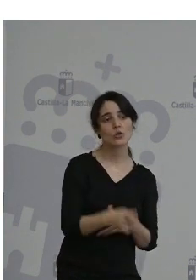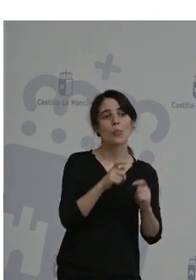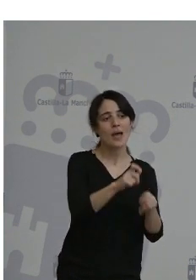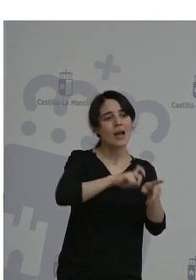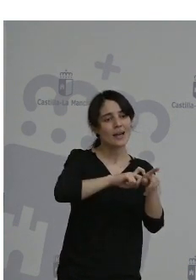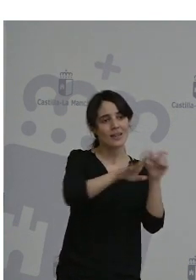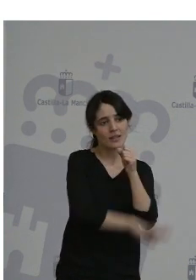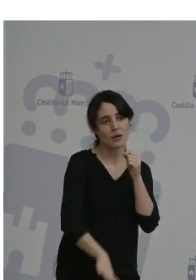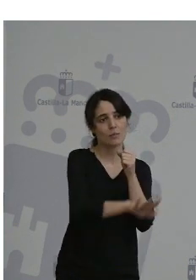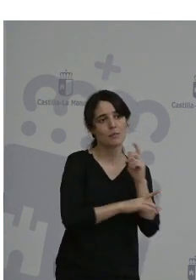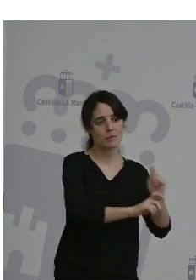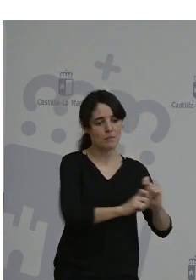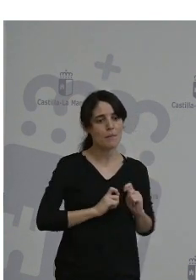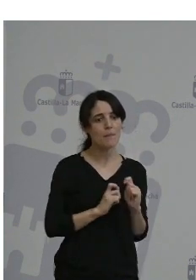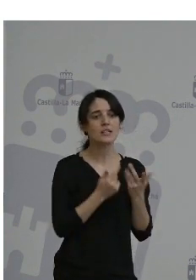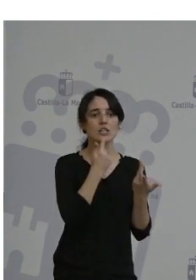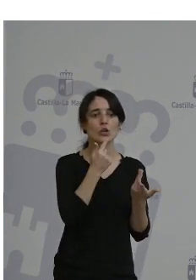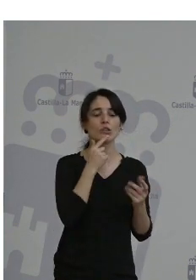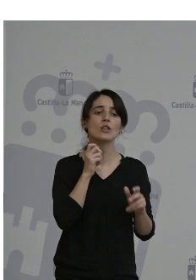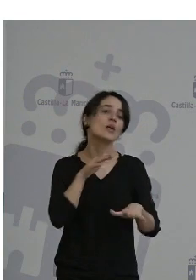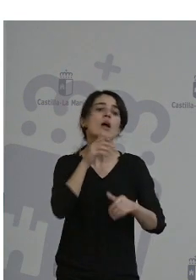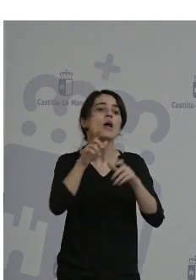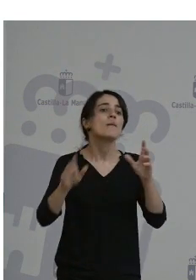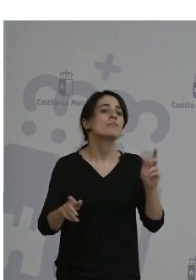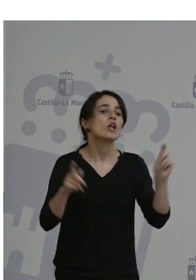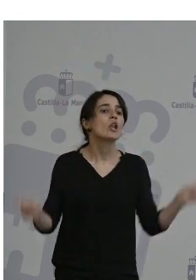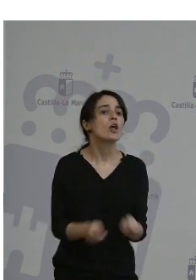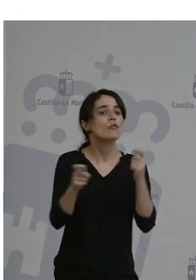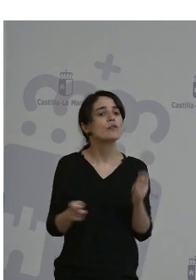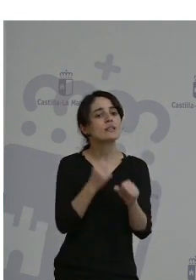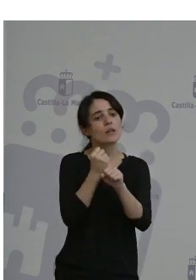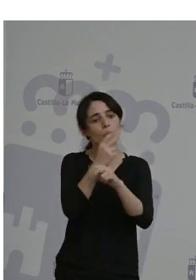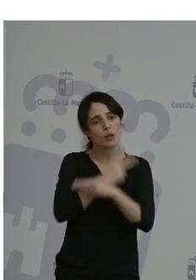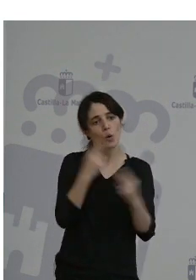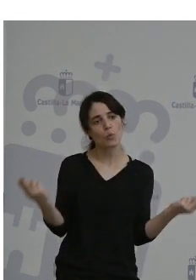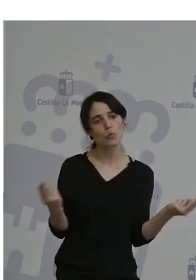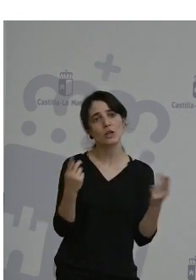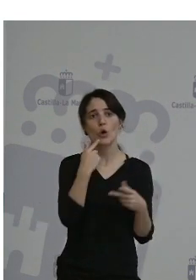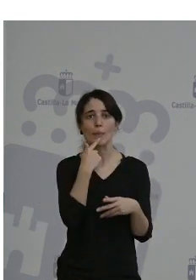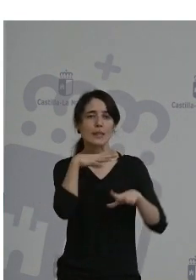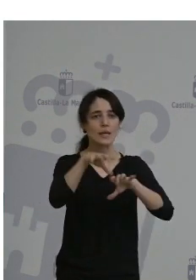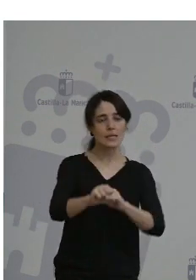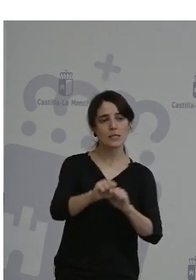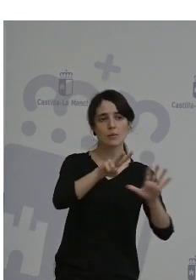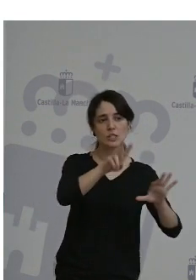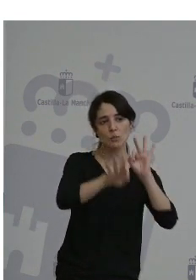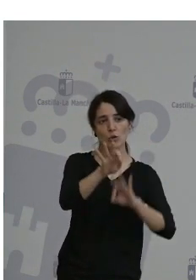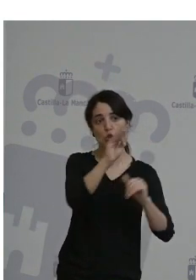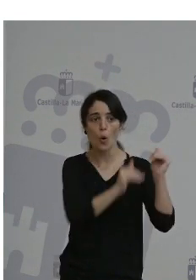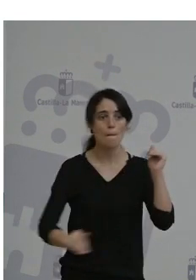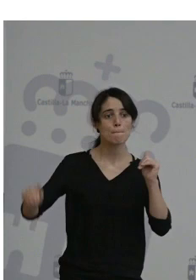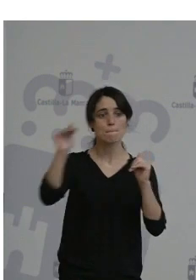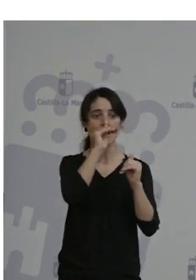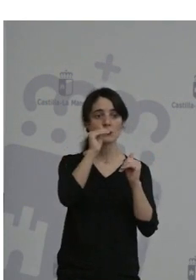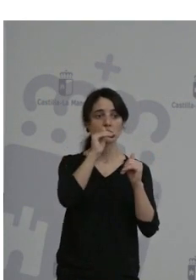que en las ofertas de empleo público de las Administraciones públicas se reserve un cupo no inferior al 7% de